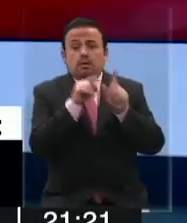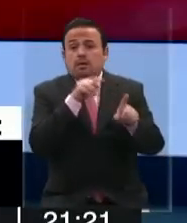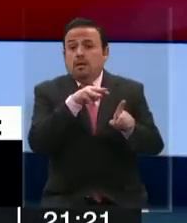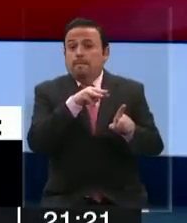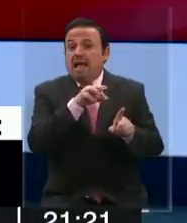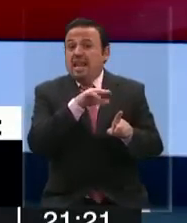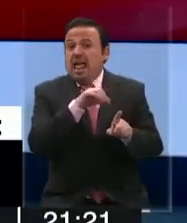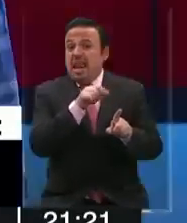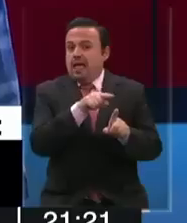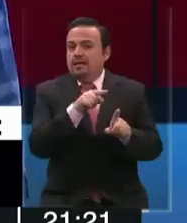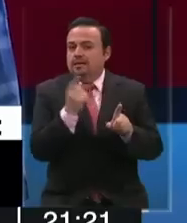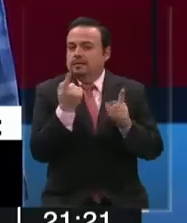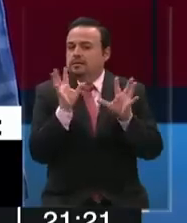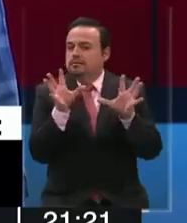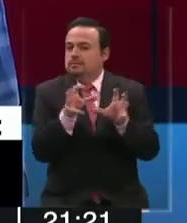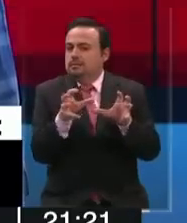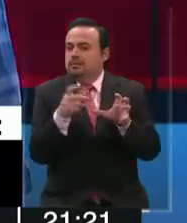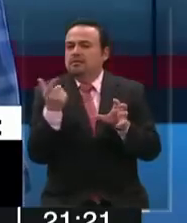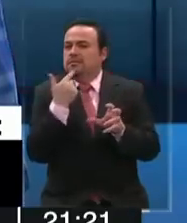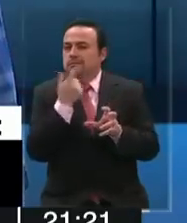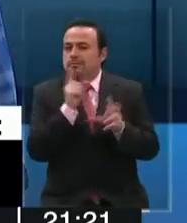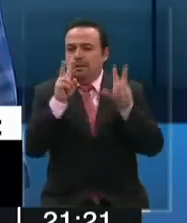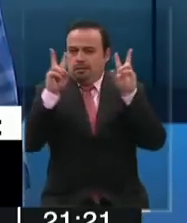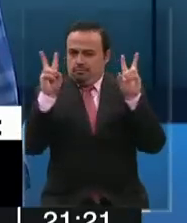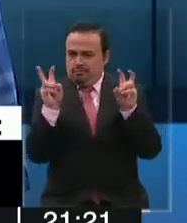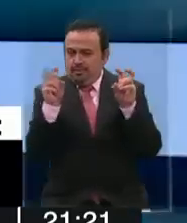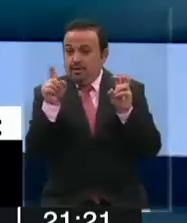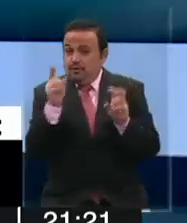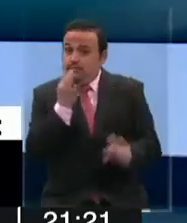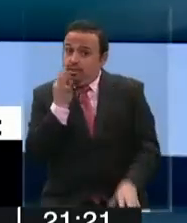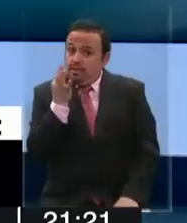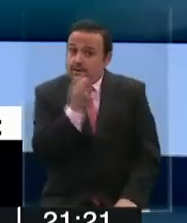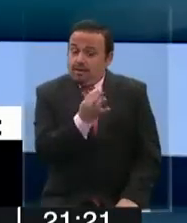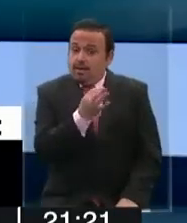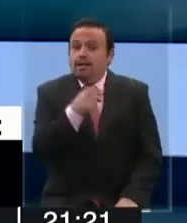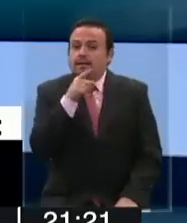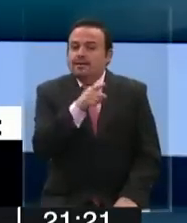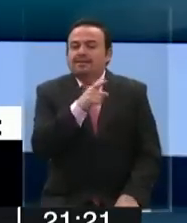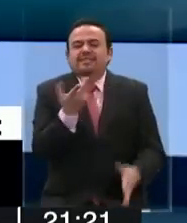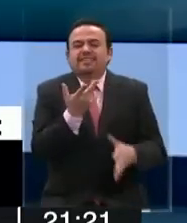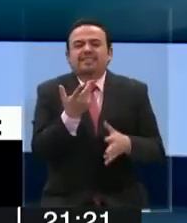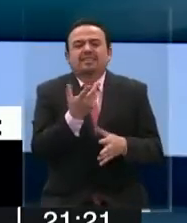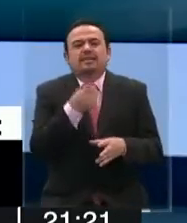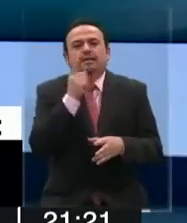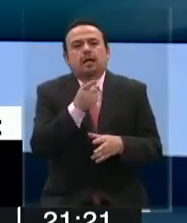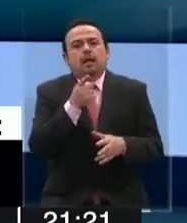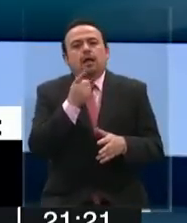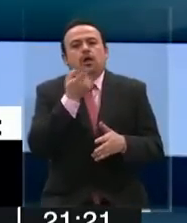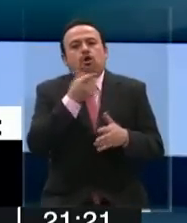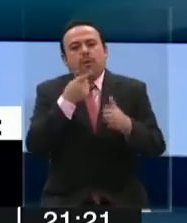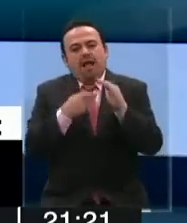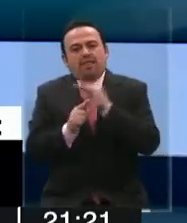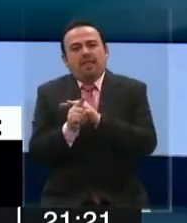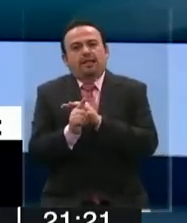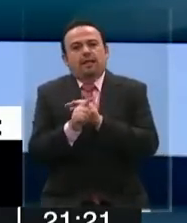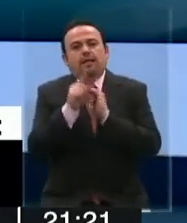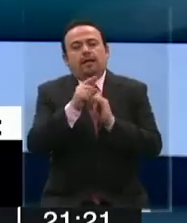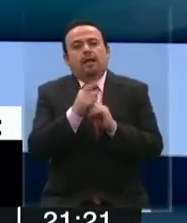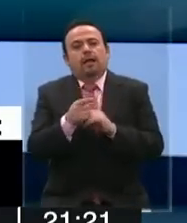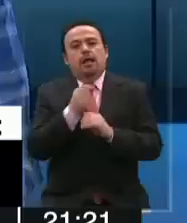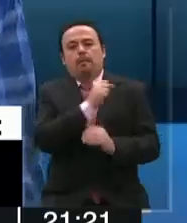algún quiere sacar las garritas y se lo digo entre comillas porque es el término que usted utiliza para intentar dar golpes internos hacia la